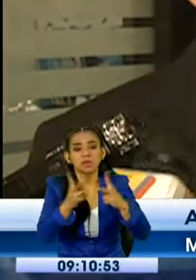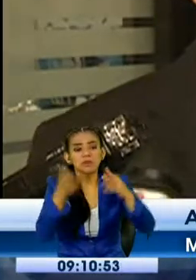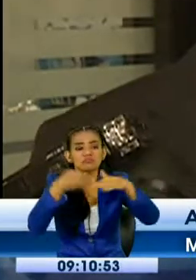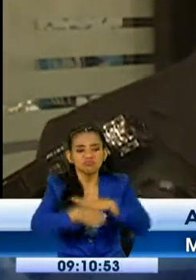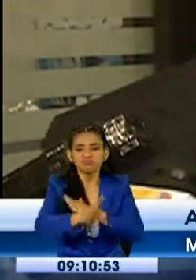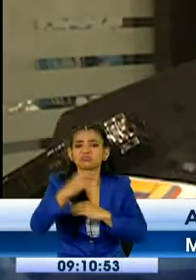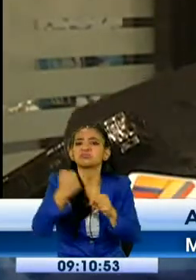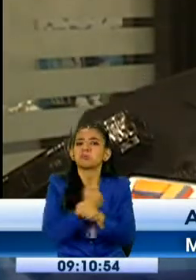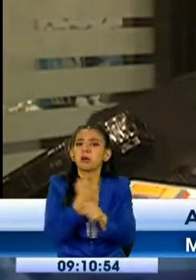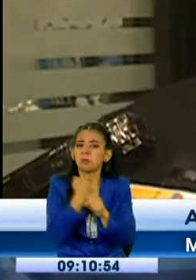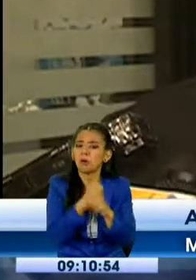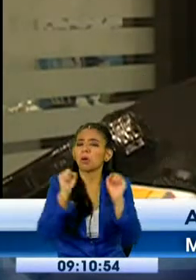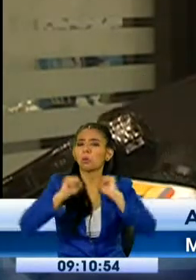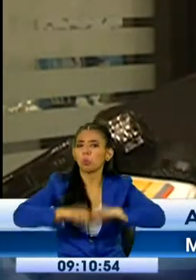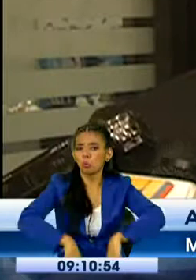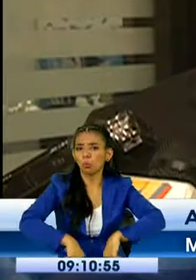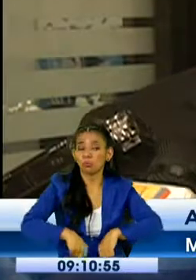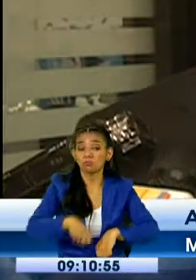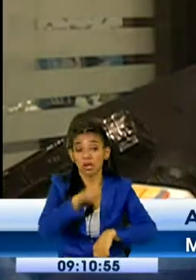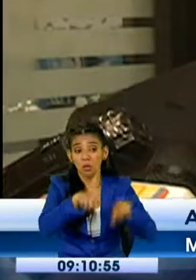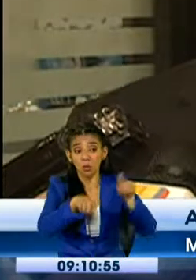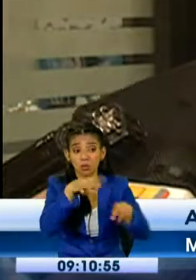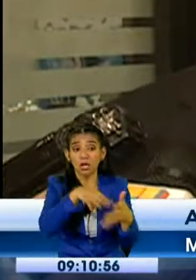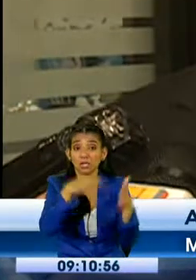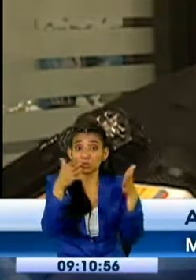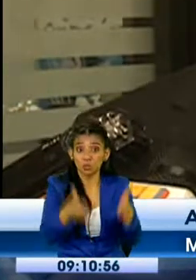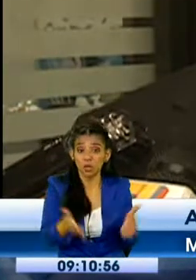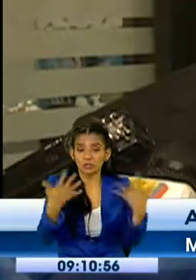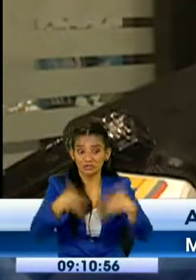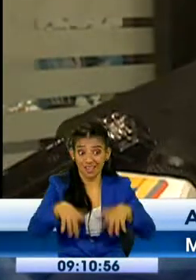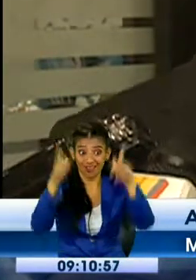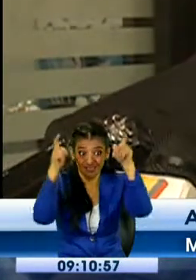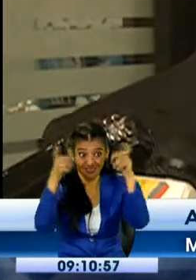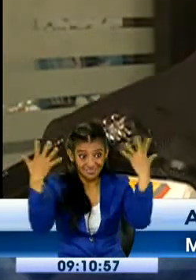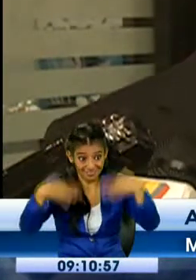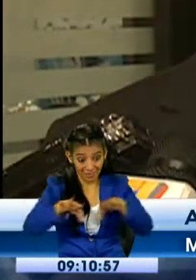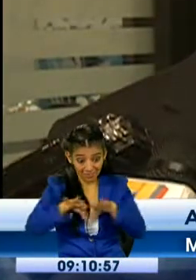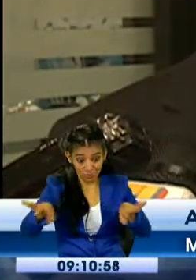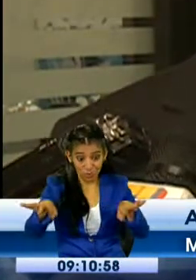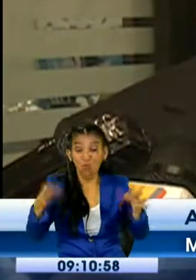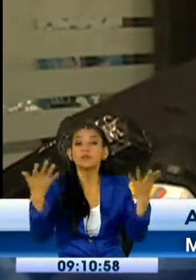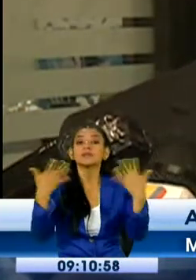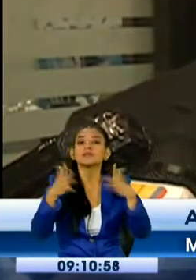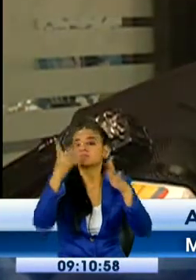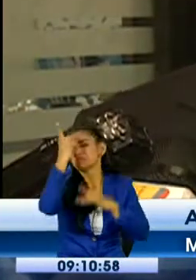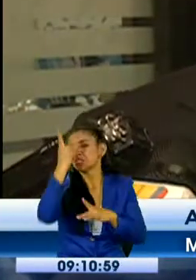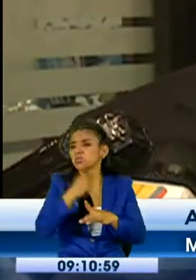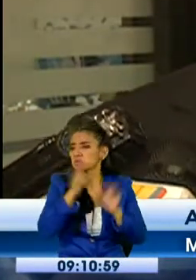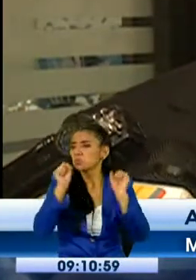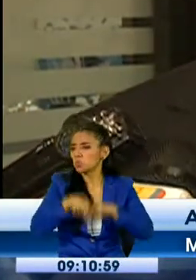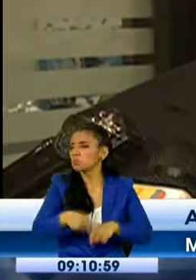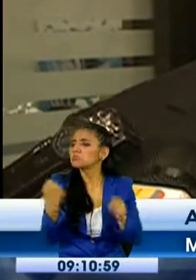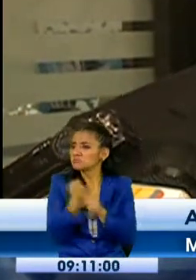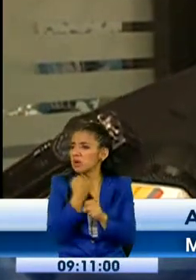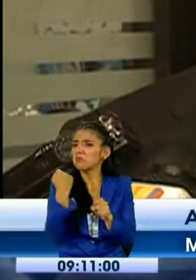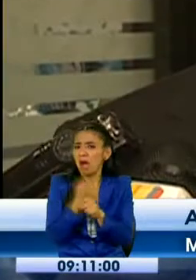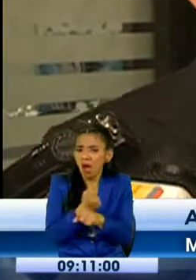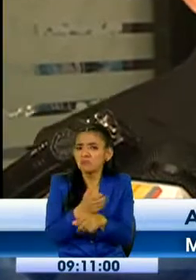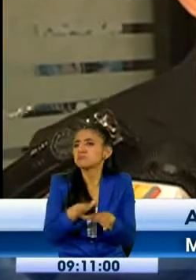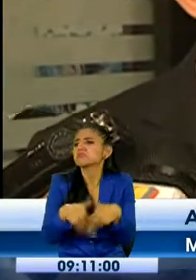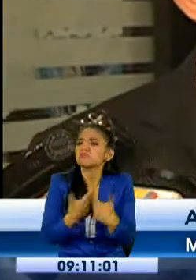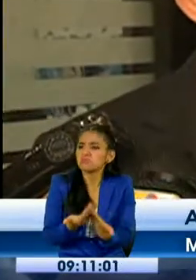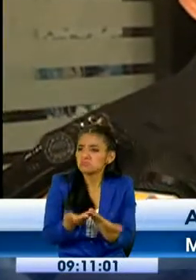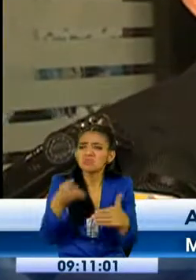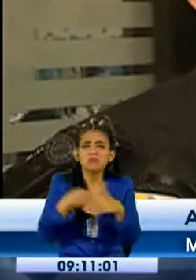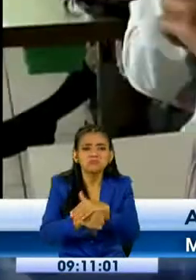inserción laboral de aquellos estudiantes que después de obtener el título de bachiller decidan ir hacia este